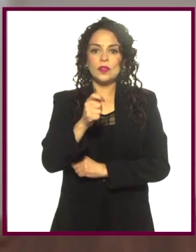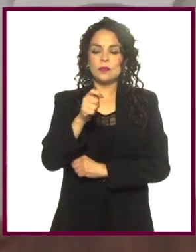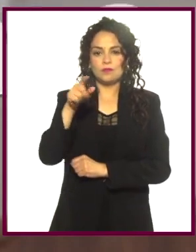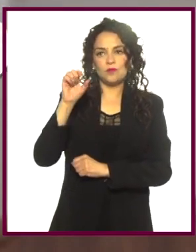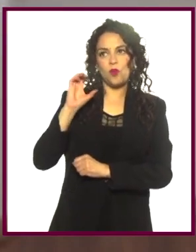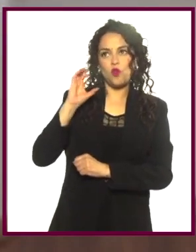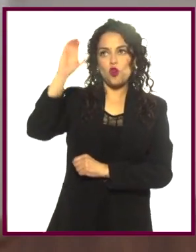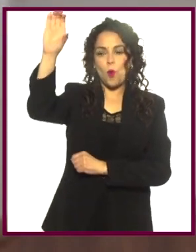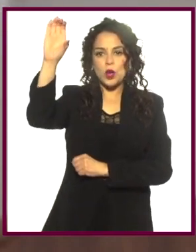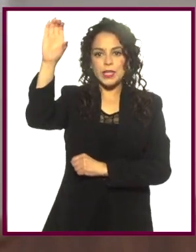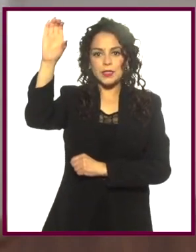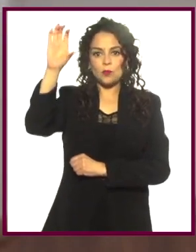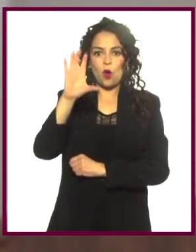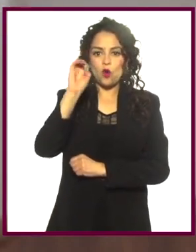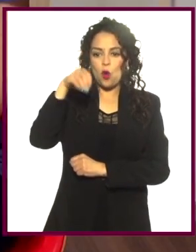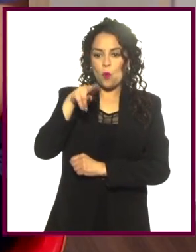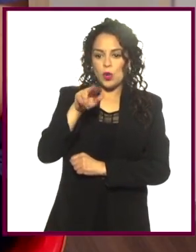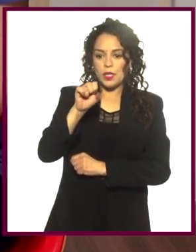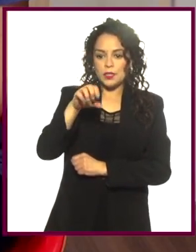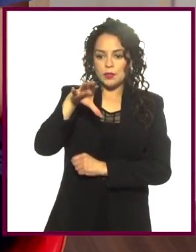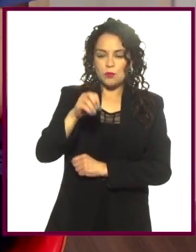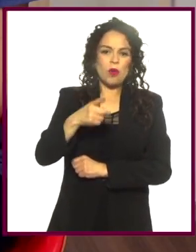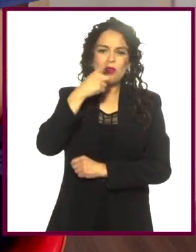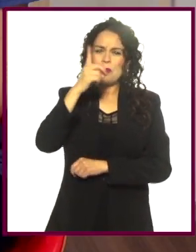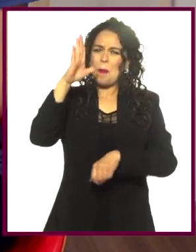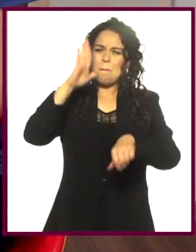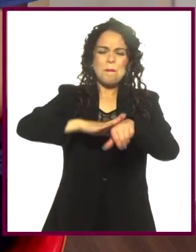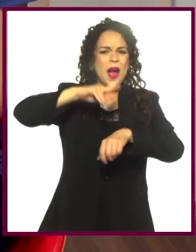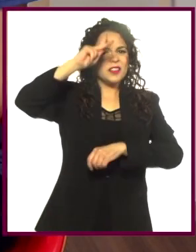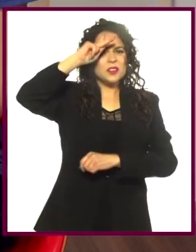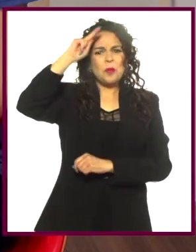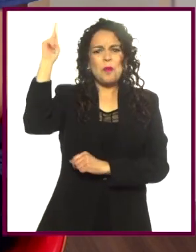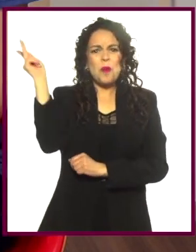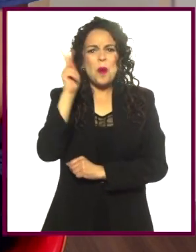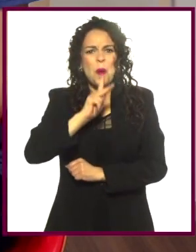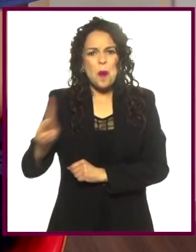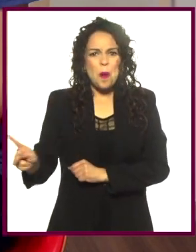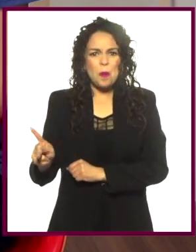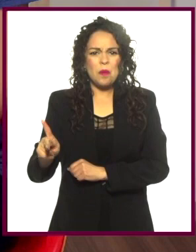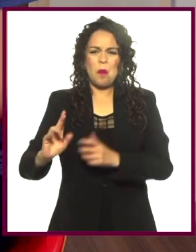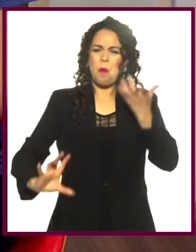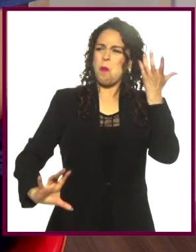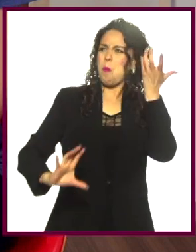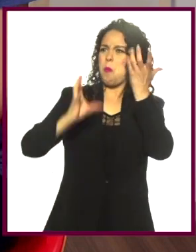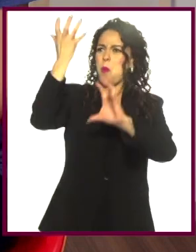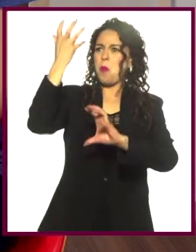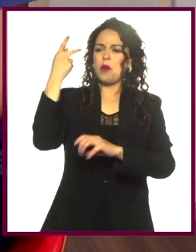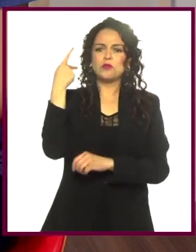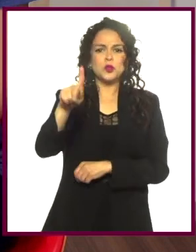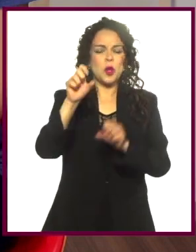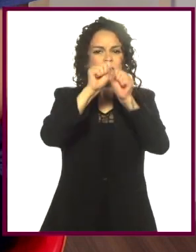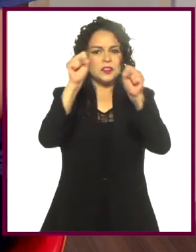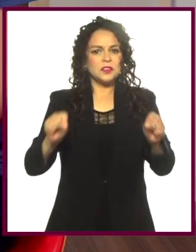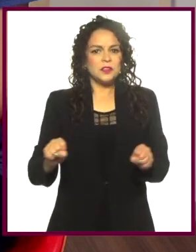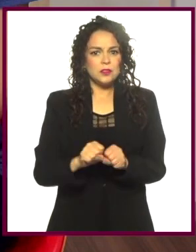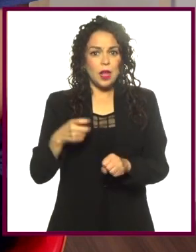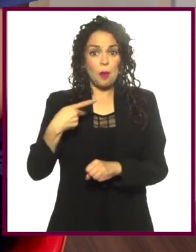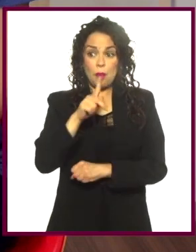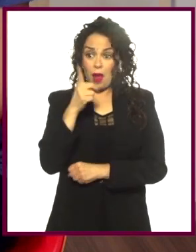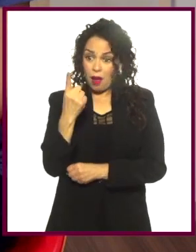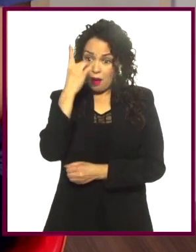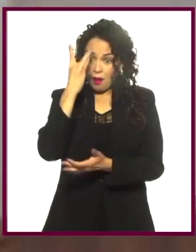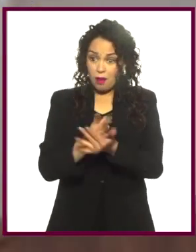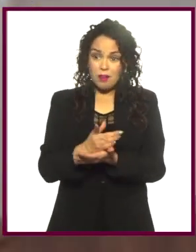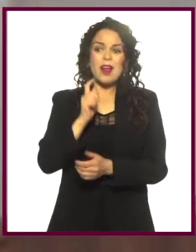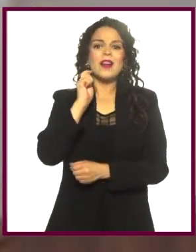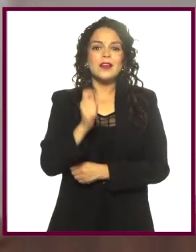en el comunismo. Se le presentaba como lo peor, como un sistema catastrófico, pero no era más que